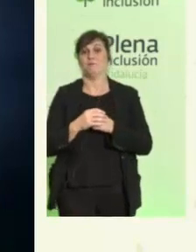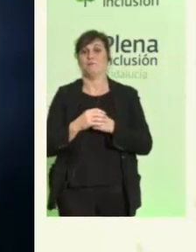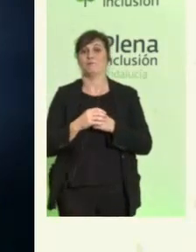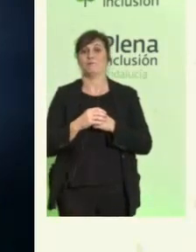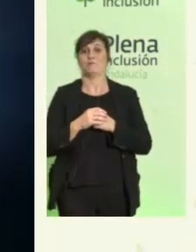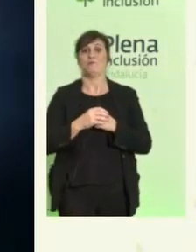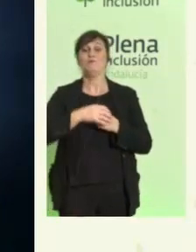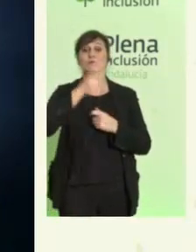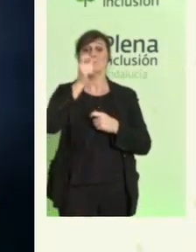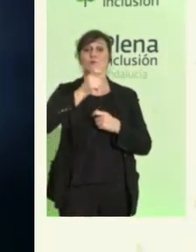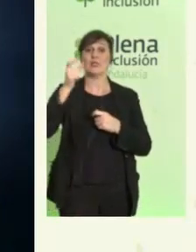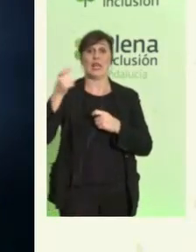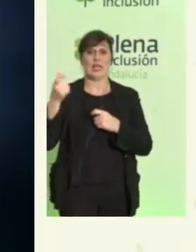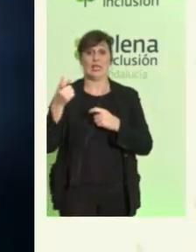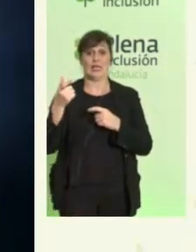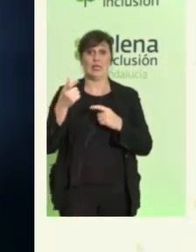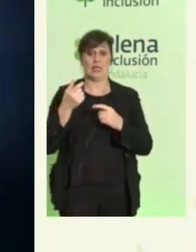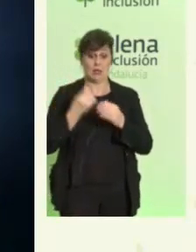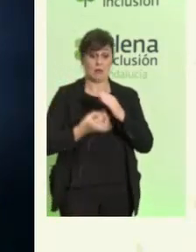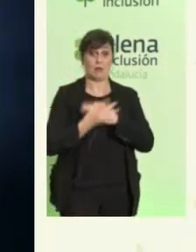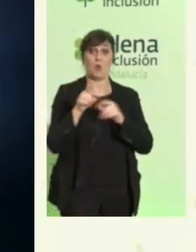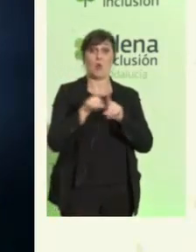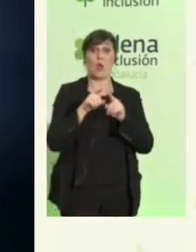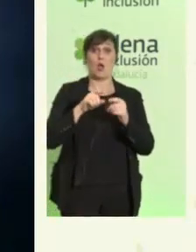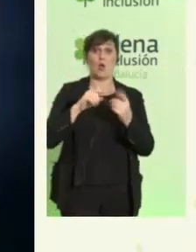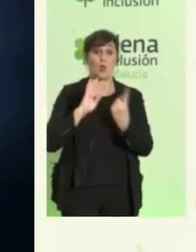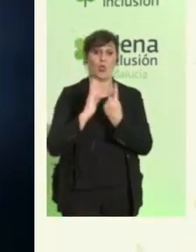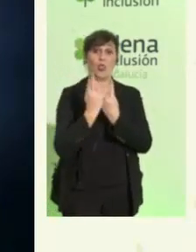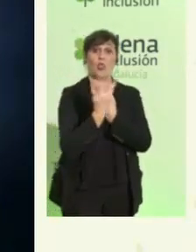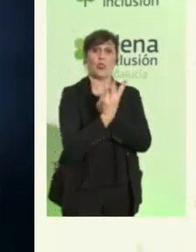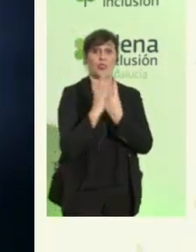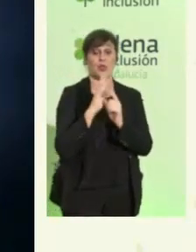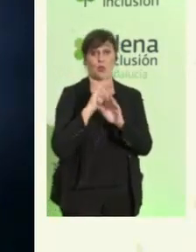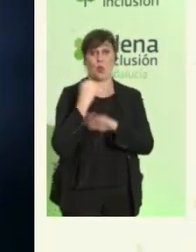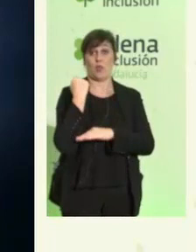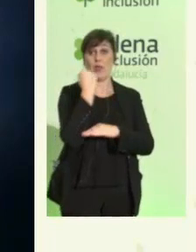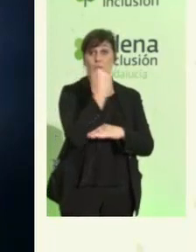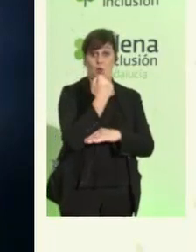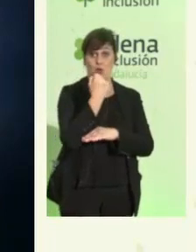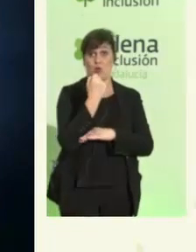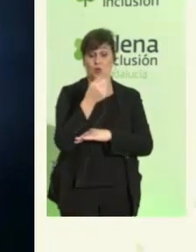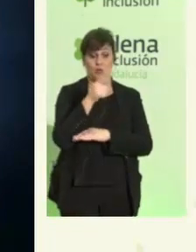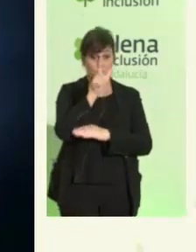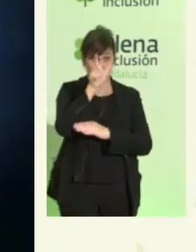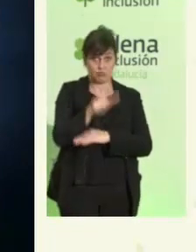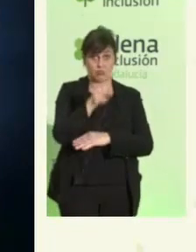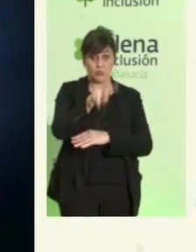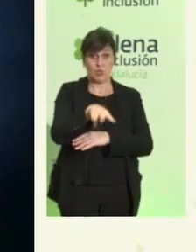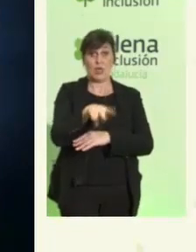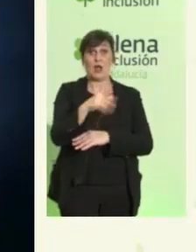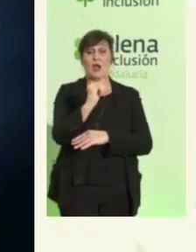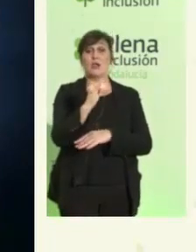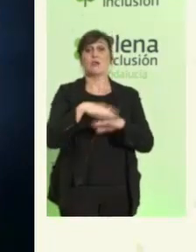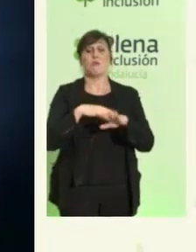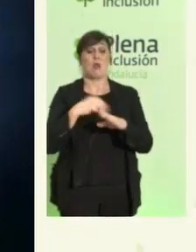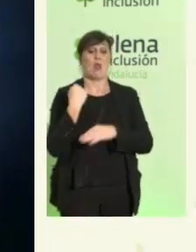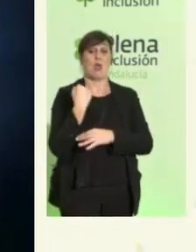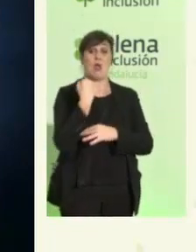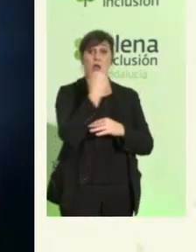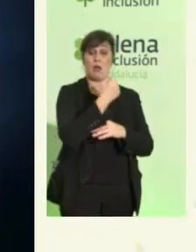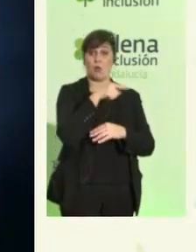Y la gente lo llamó un círculo de apoyo, pero bueno, la gente estaba allí para apoyarle y mantener